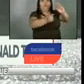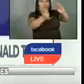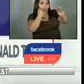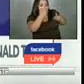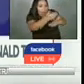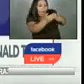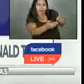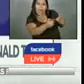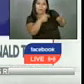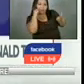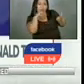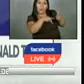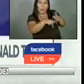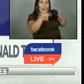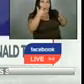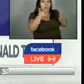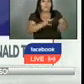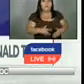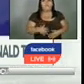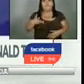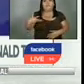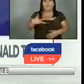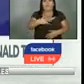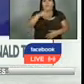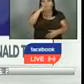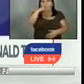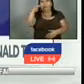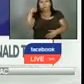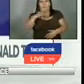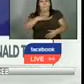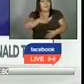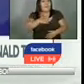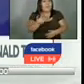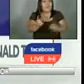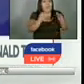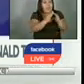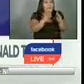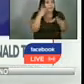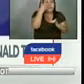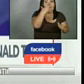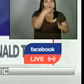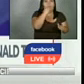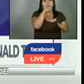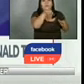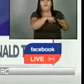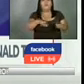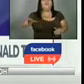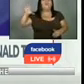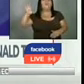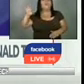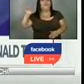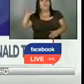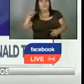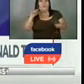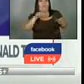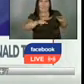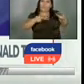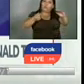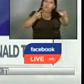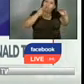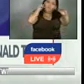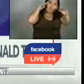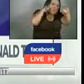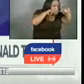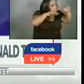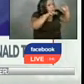caja fuerte. Son momentos oscuros para nuestra nación. Mi hermosa casa, Mar-a-Lago, en Palm Beach, Florida, está siendo asediada,